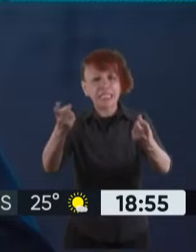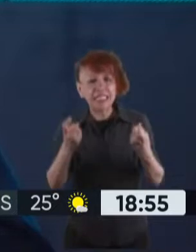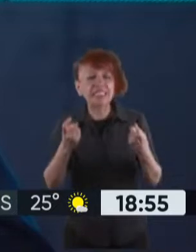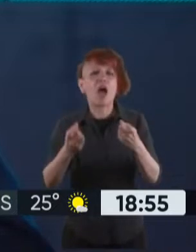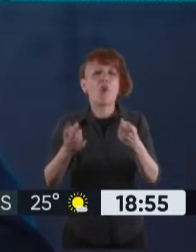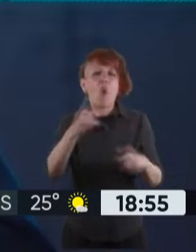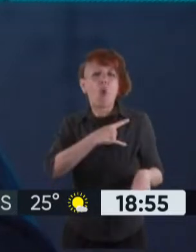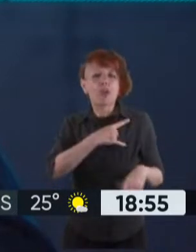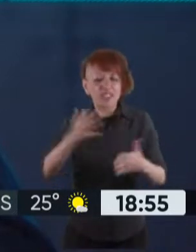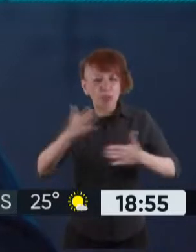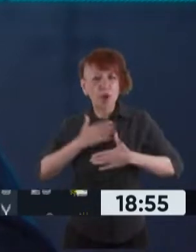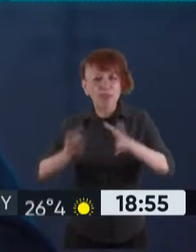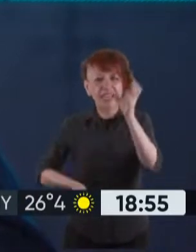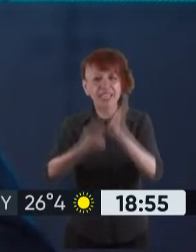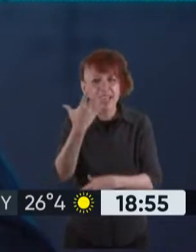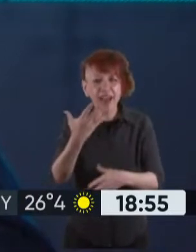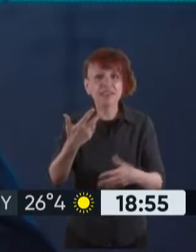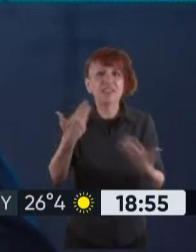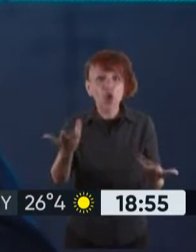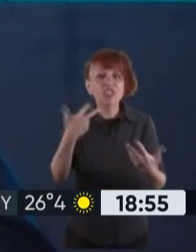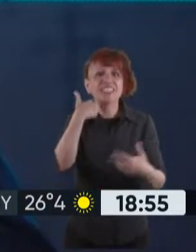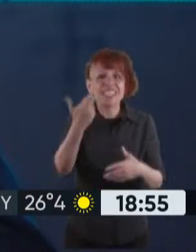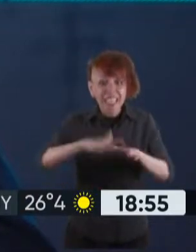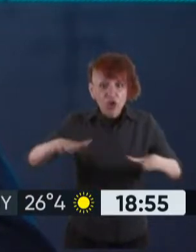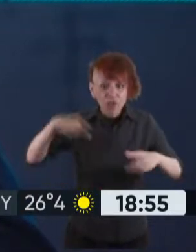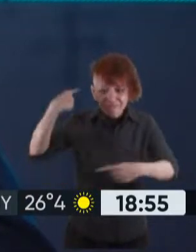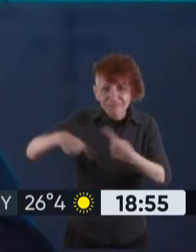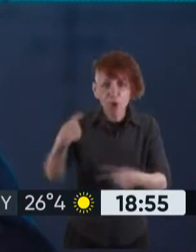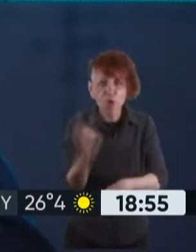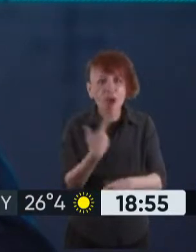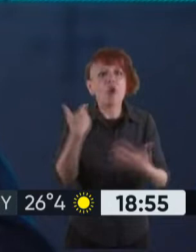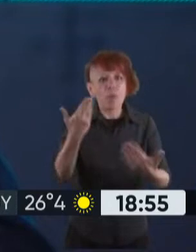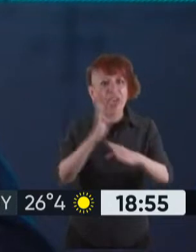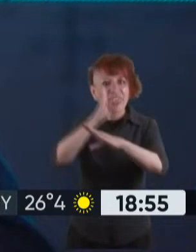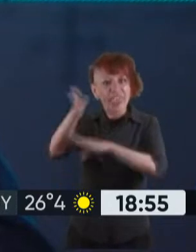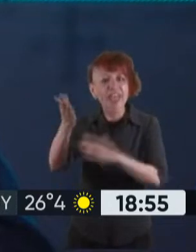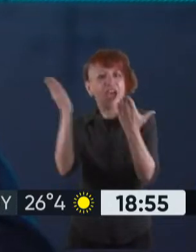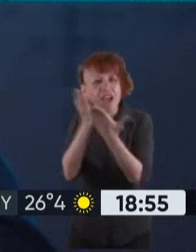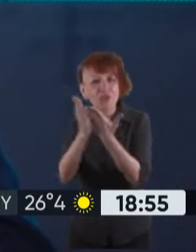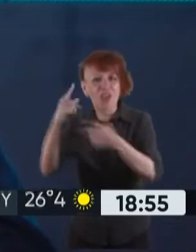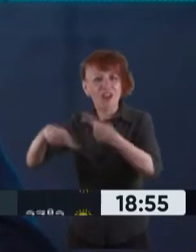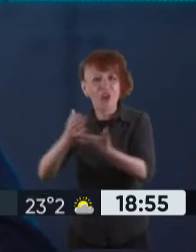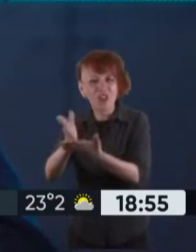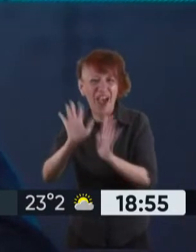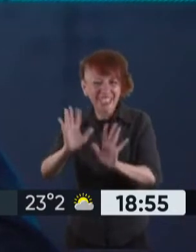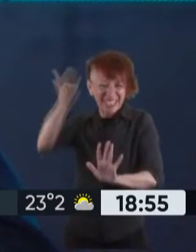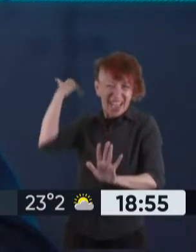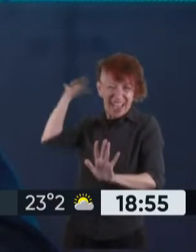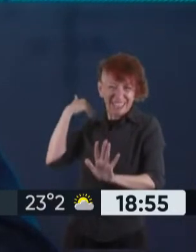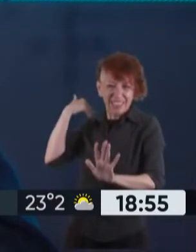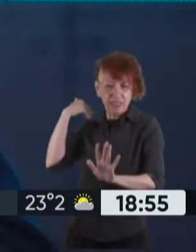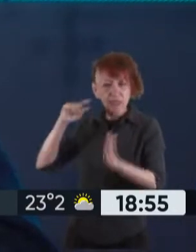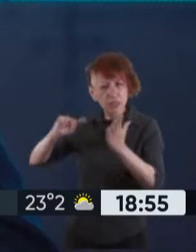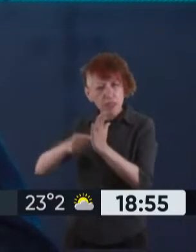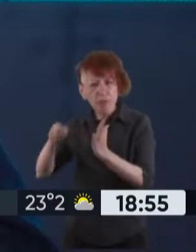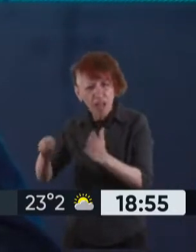universidad que esté al alcance de nuestros hijos para que puedan seguir estudiando. ¿Por qué si lo hicimos los porteños no lo pueden